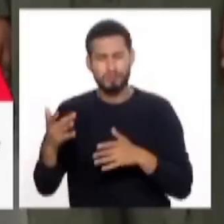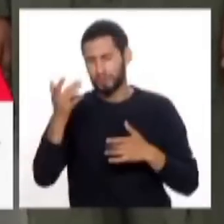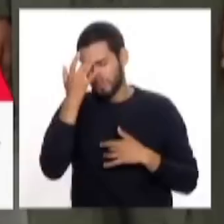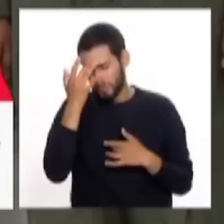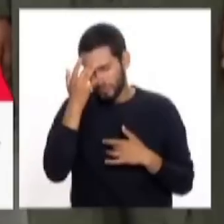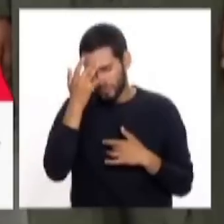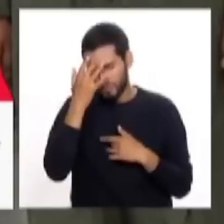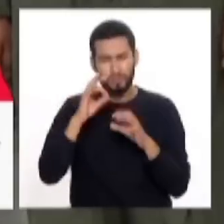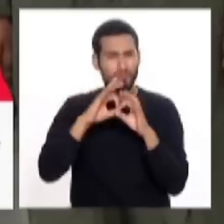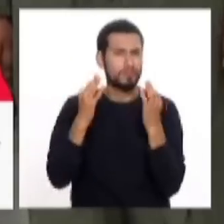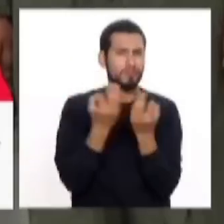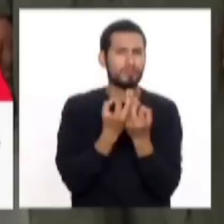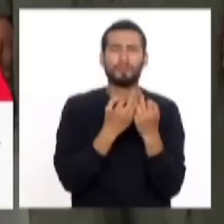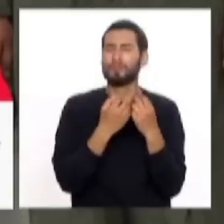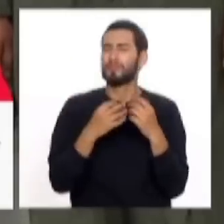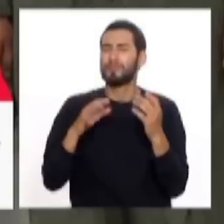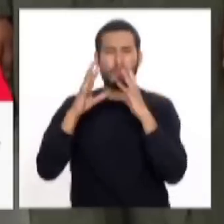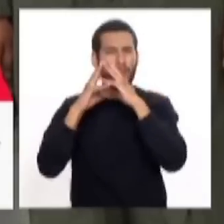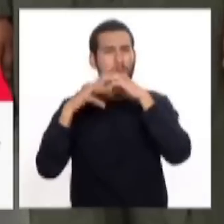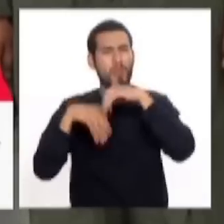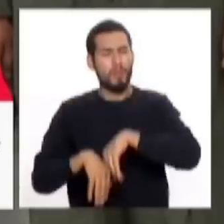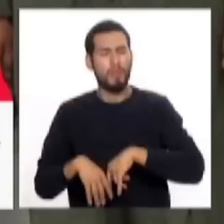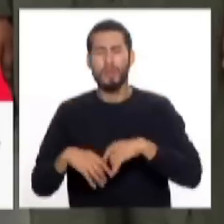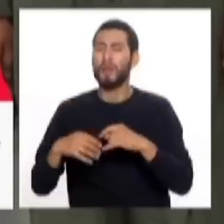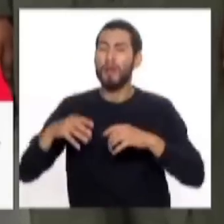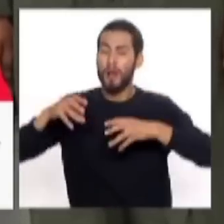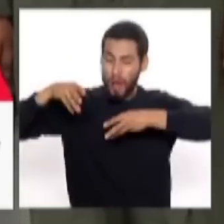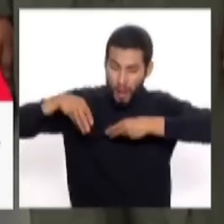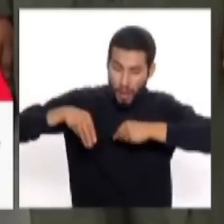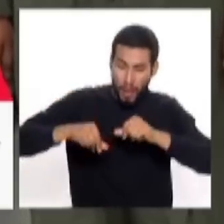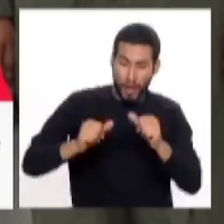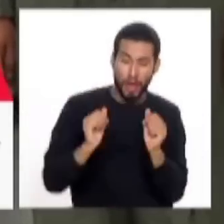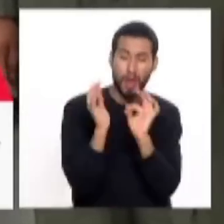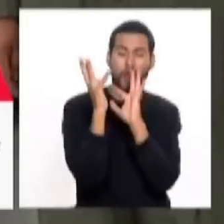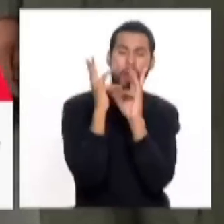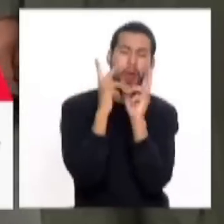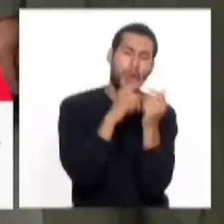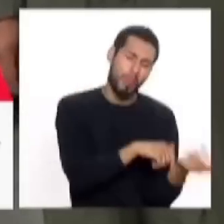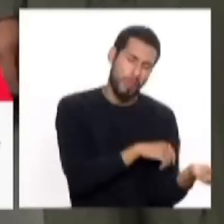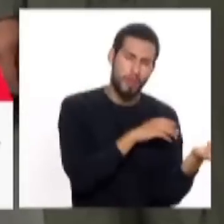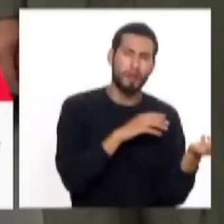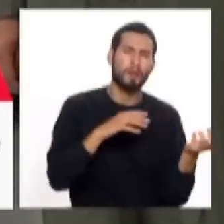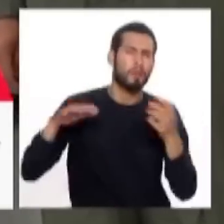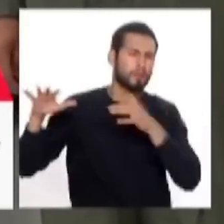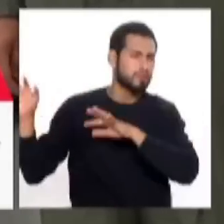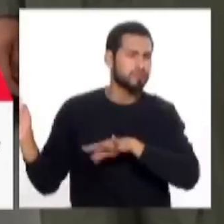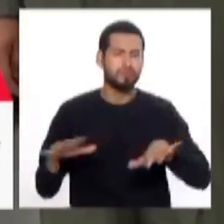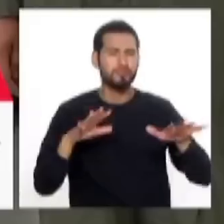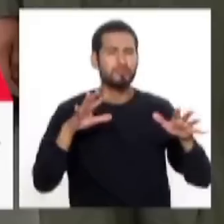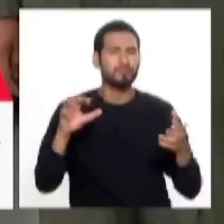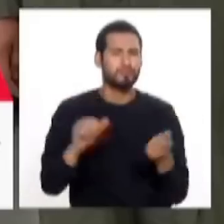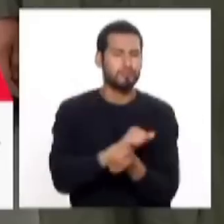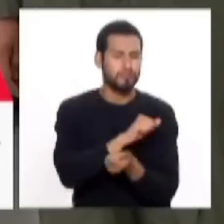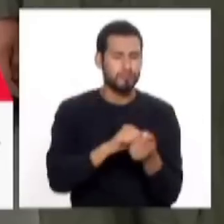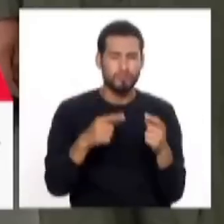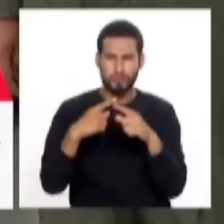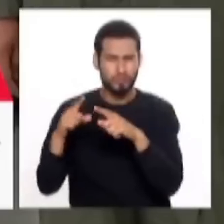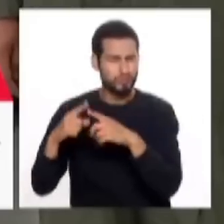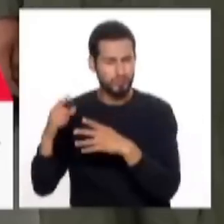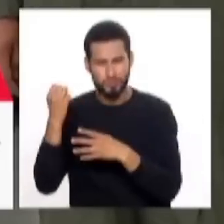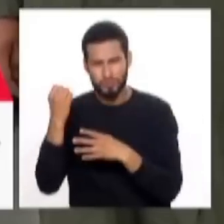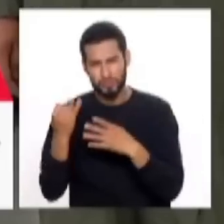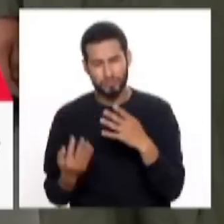heridos, familias sin viviendas, agricultores que vieron arrasados sus terrenos de cultivo, entre